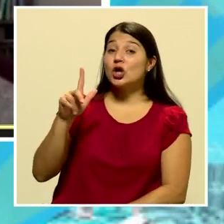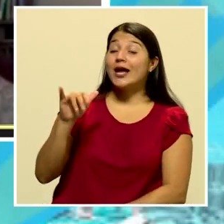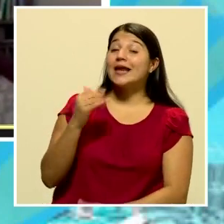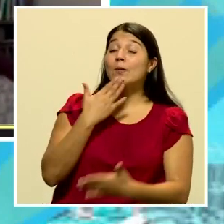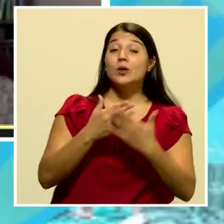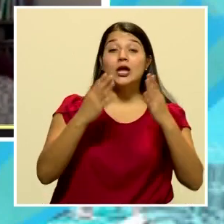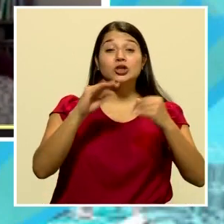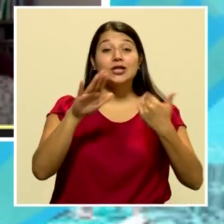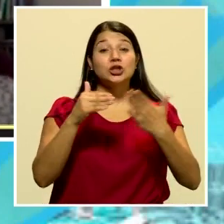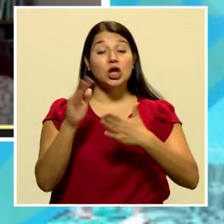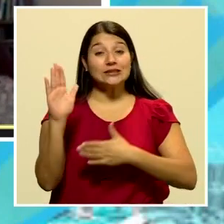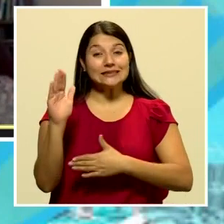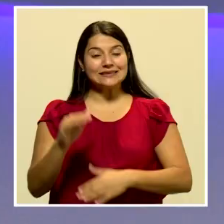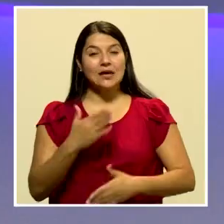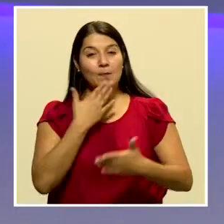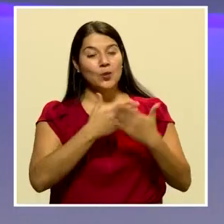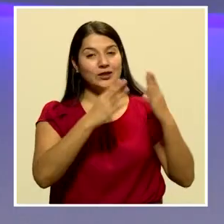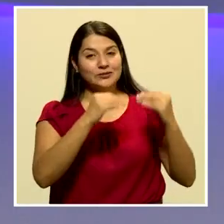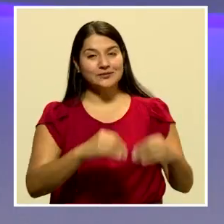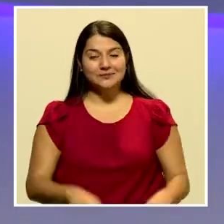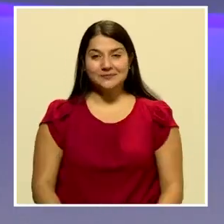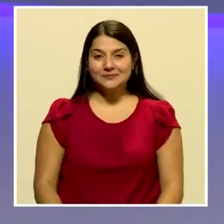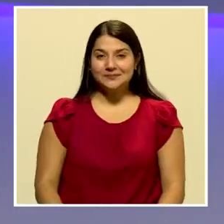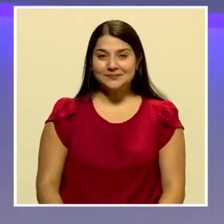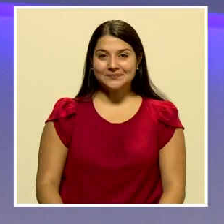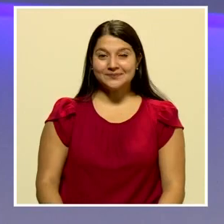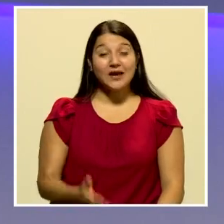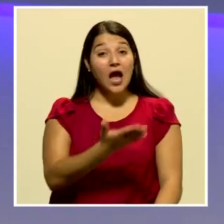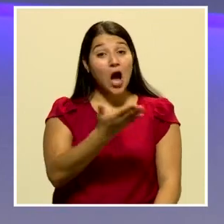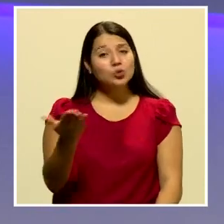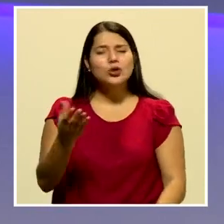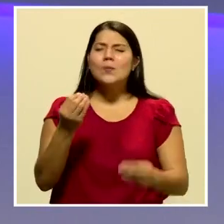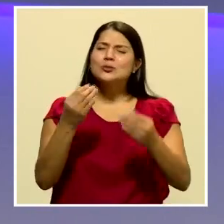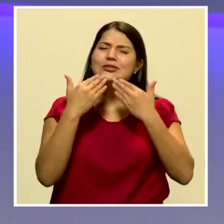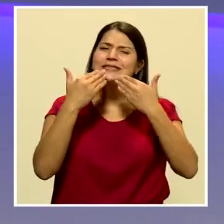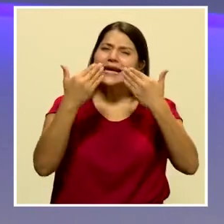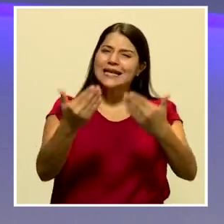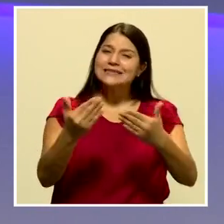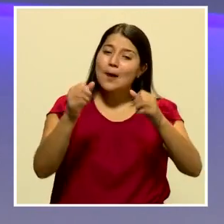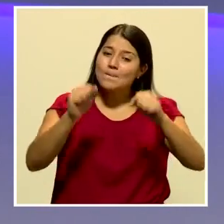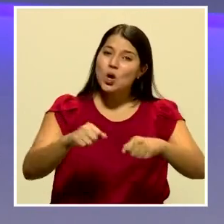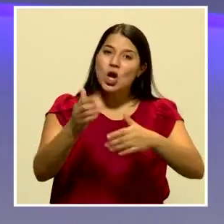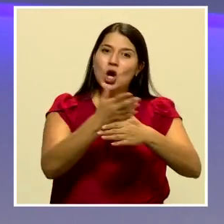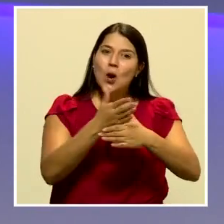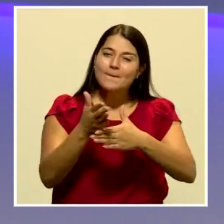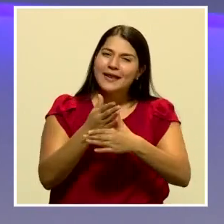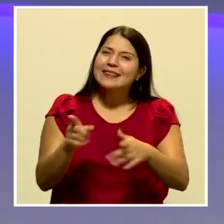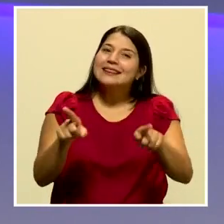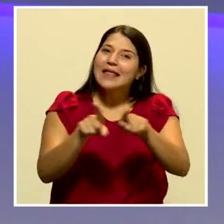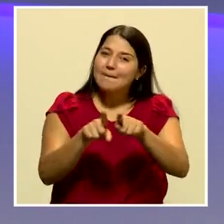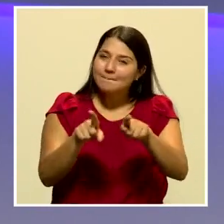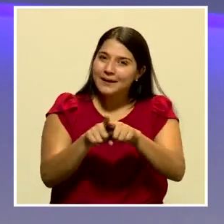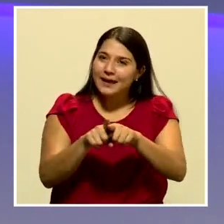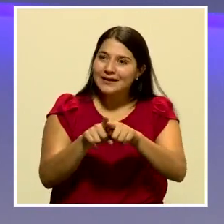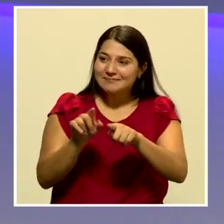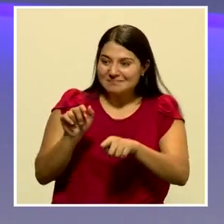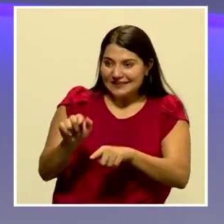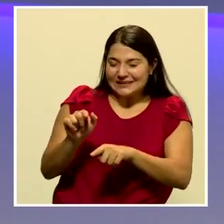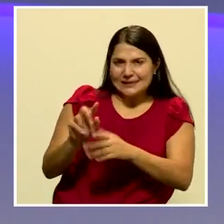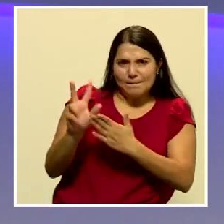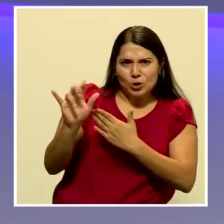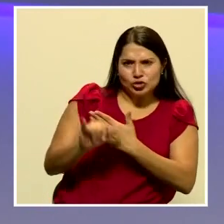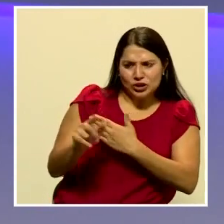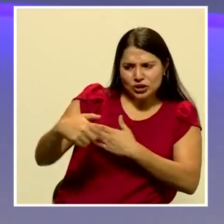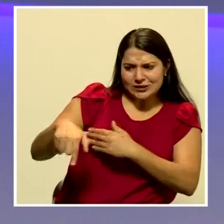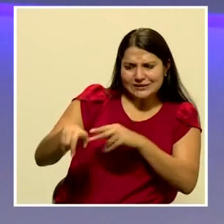audiencia. luego. Ahí está, buenas noches. Y a ustedes muchas gracias, compartirles también esta visión de gente